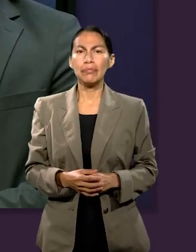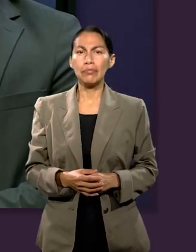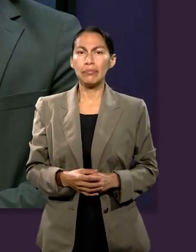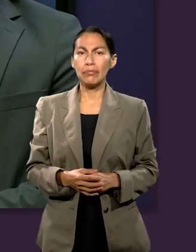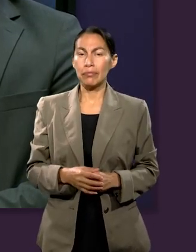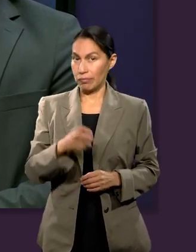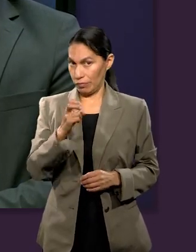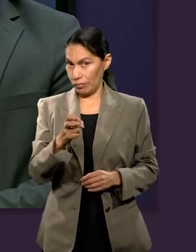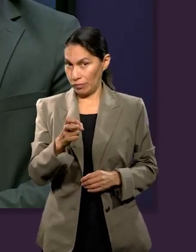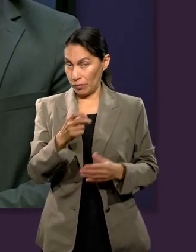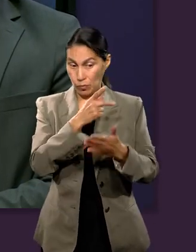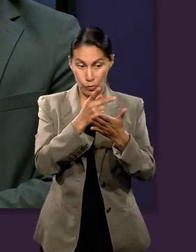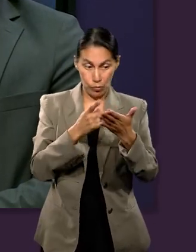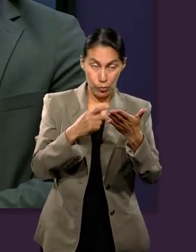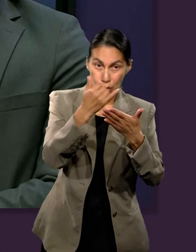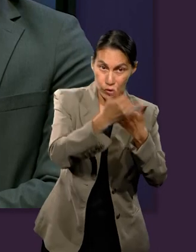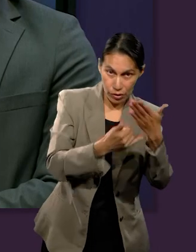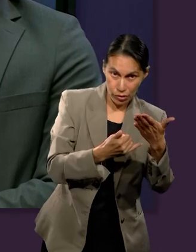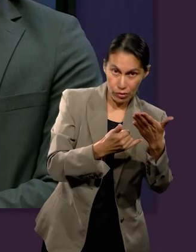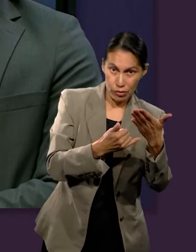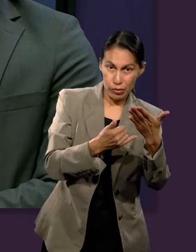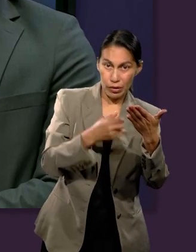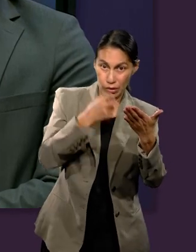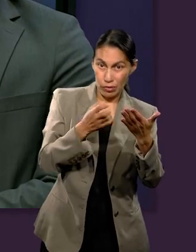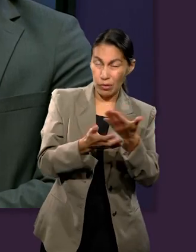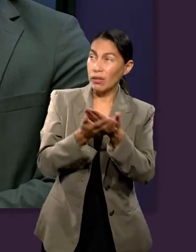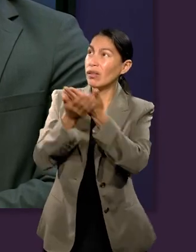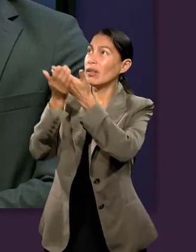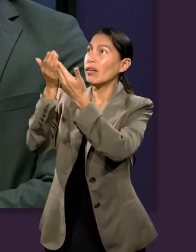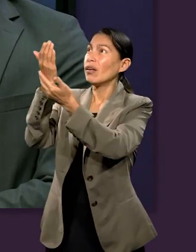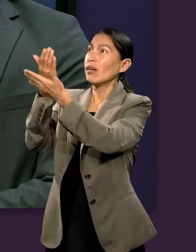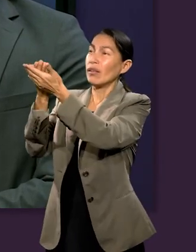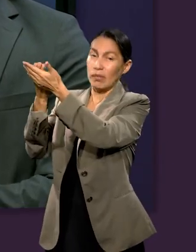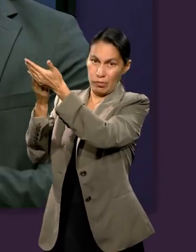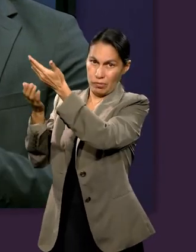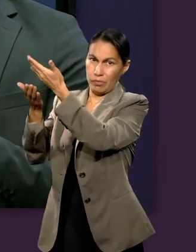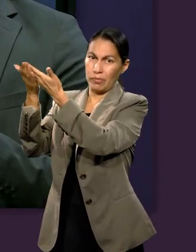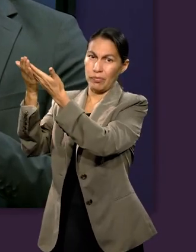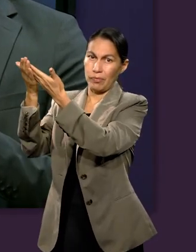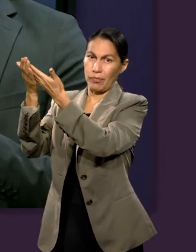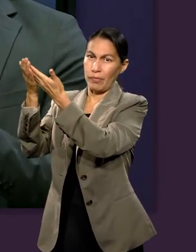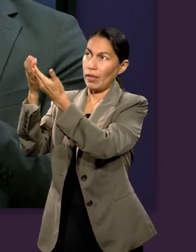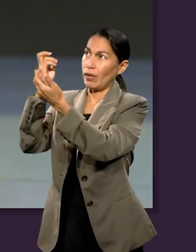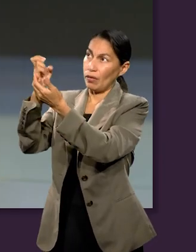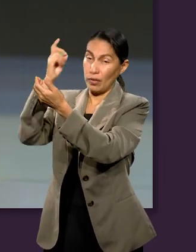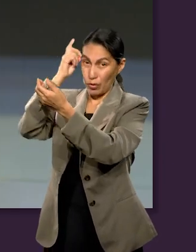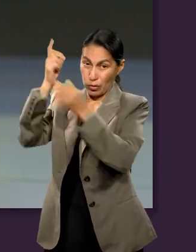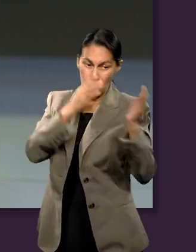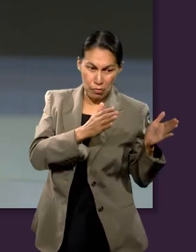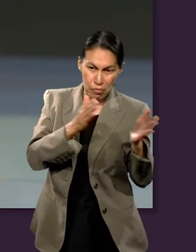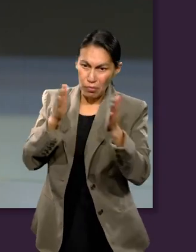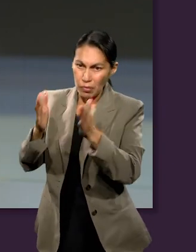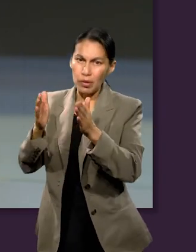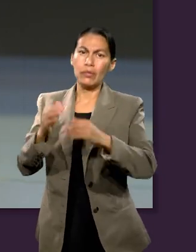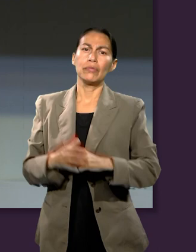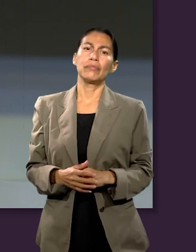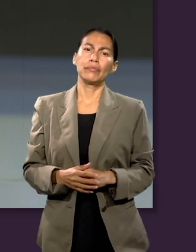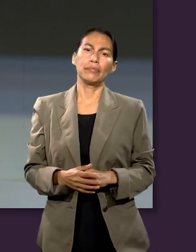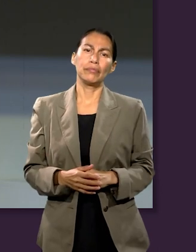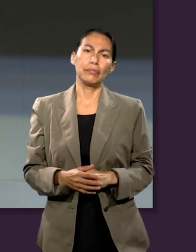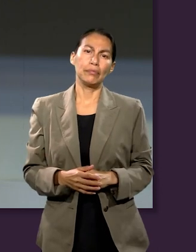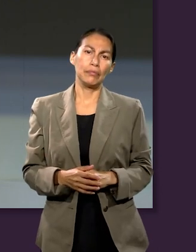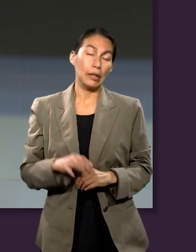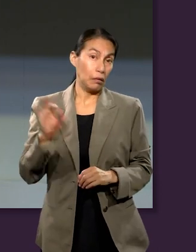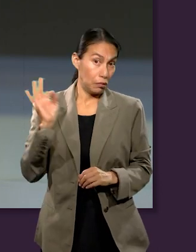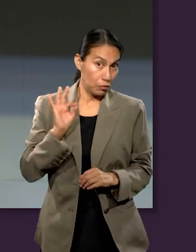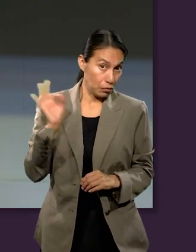poner esos proyectos debemos estar seguros que estén en los planes de Dios porque pueden